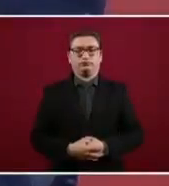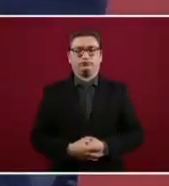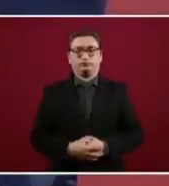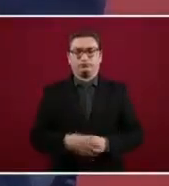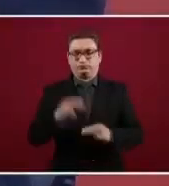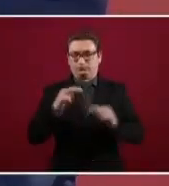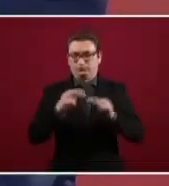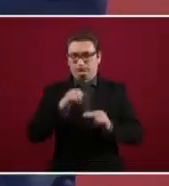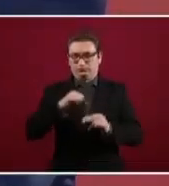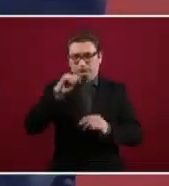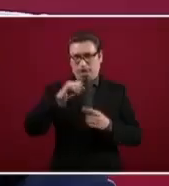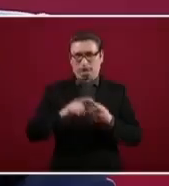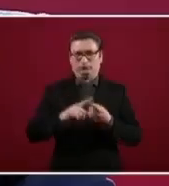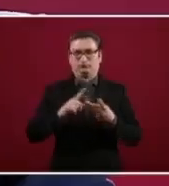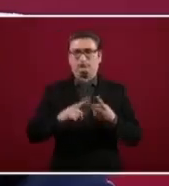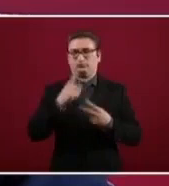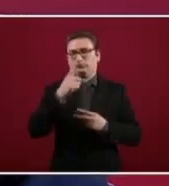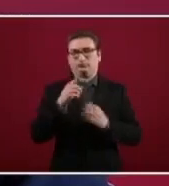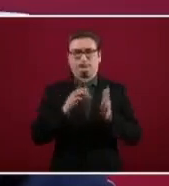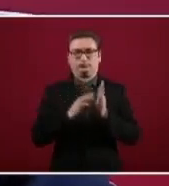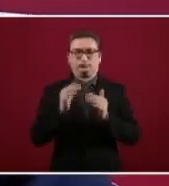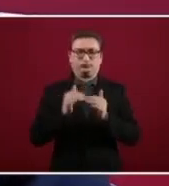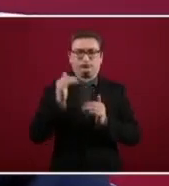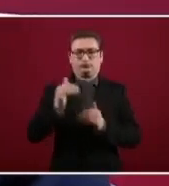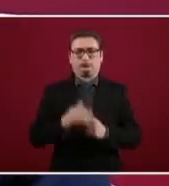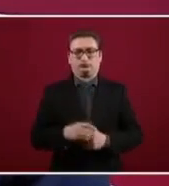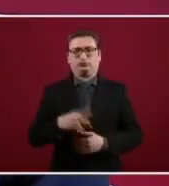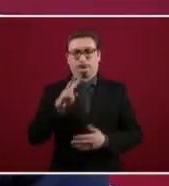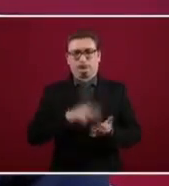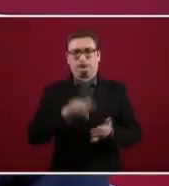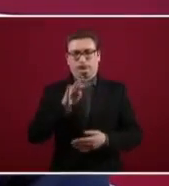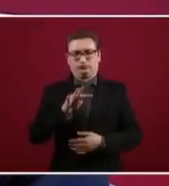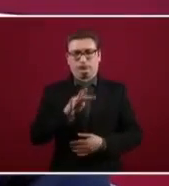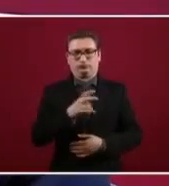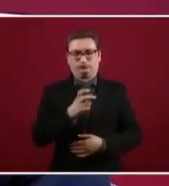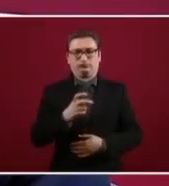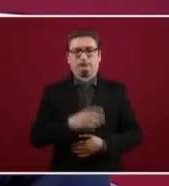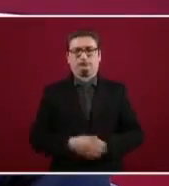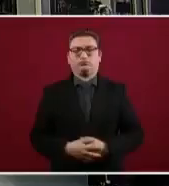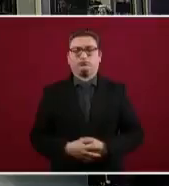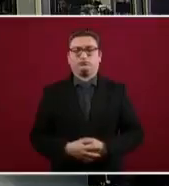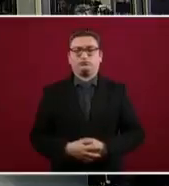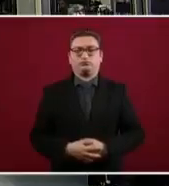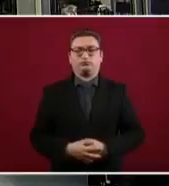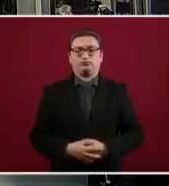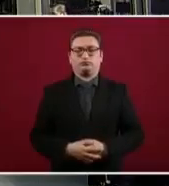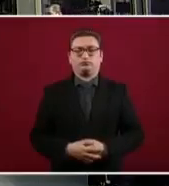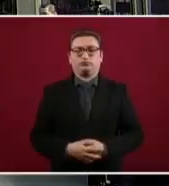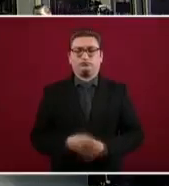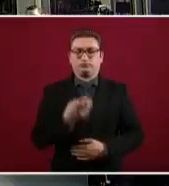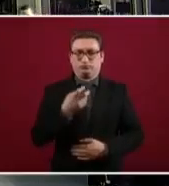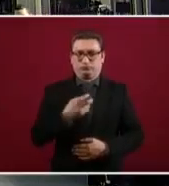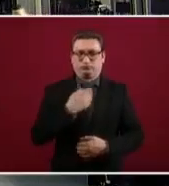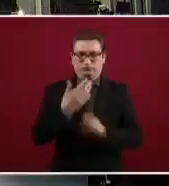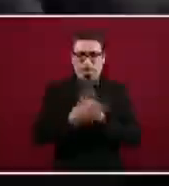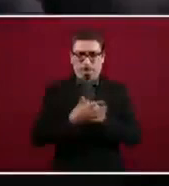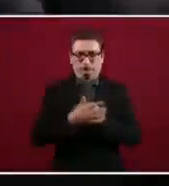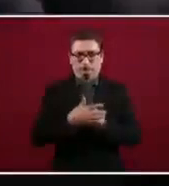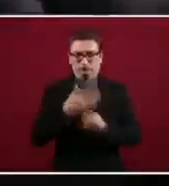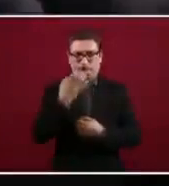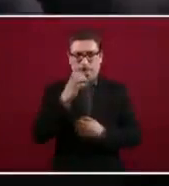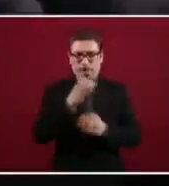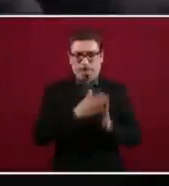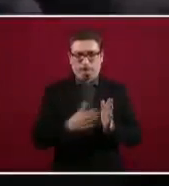la inflación más un punto así fue este año para toda la población podría aplicar el próximo año en enero